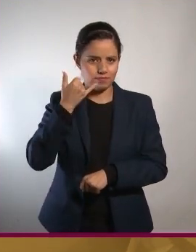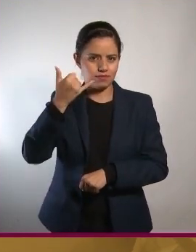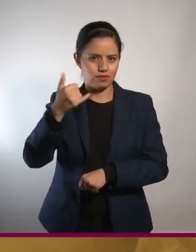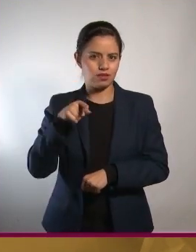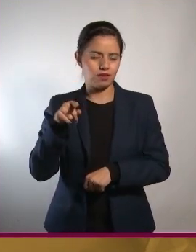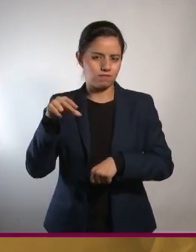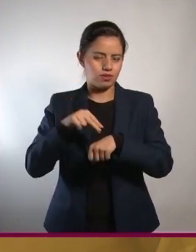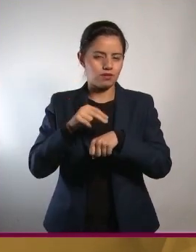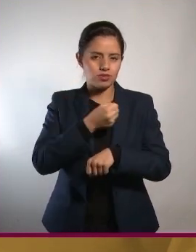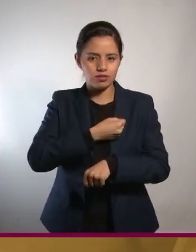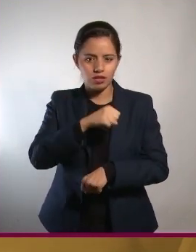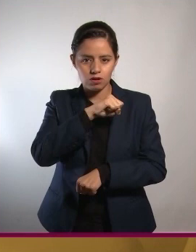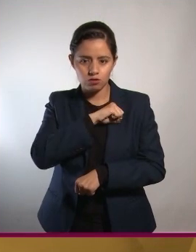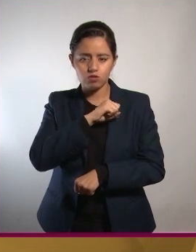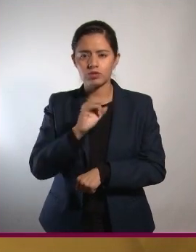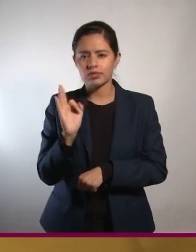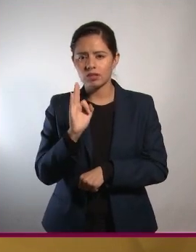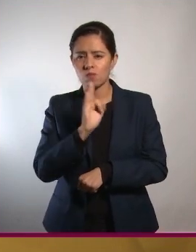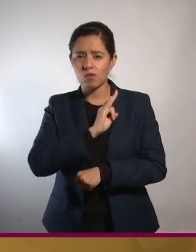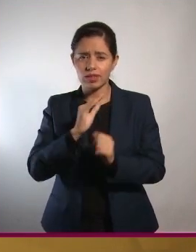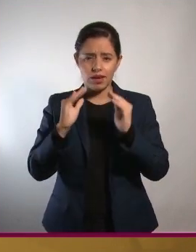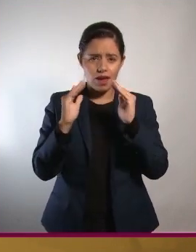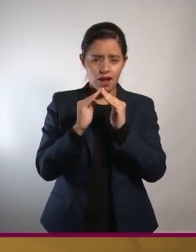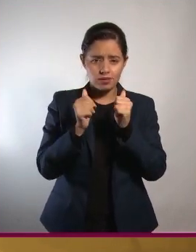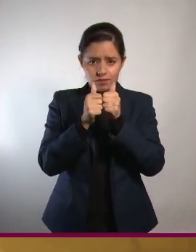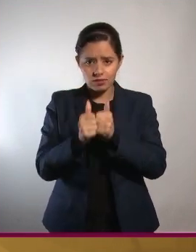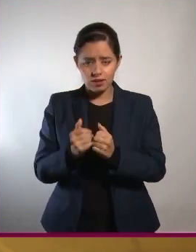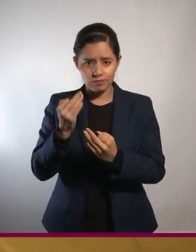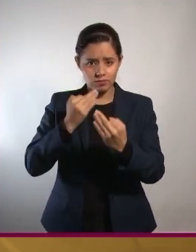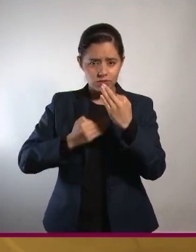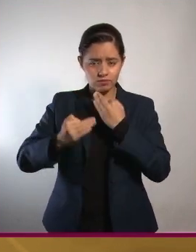analice si puede manejar sus síntomas mientras se aísla en su hogar.